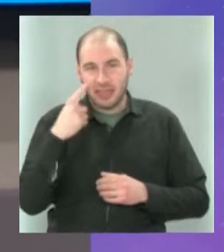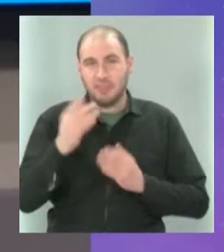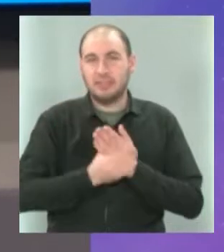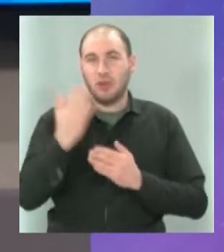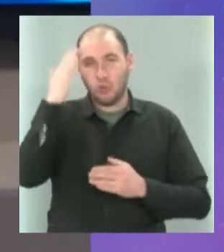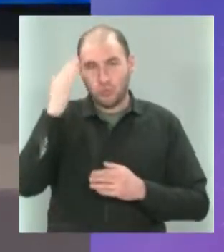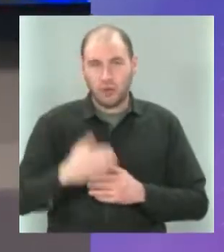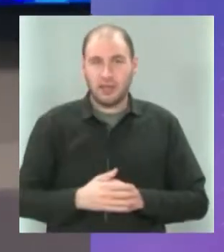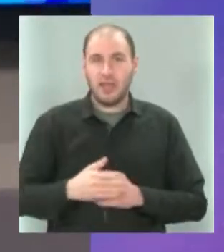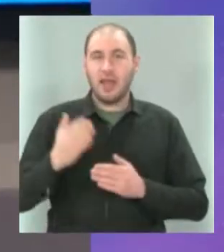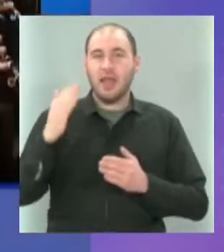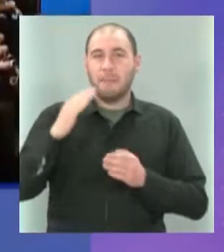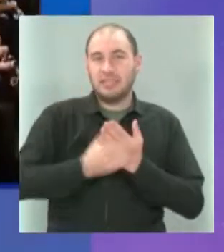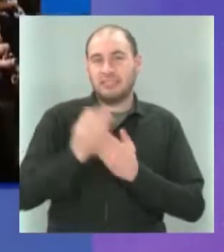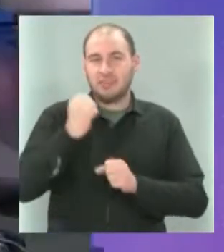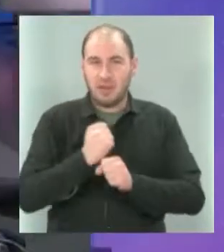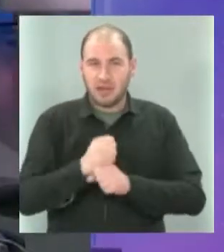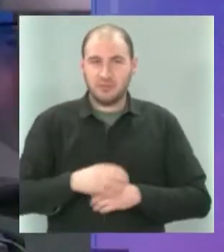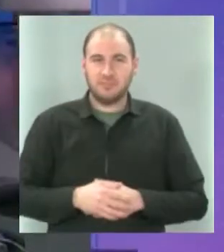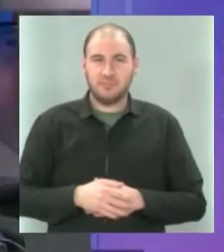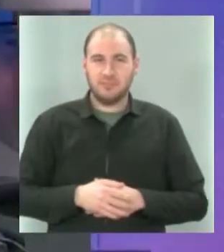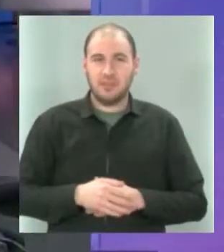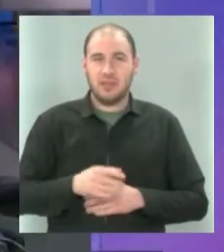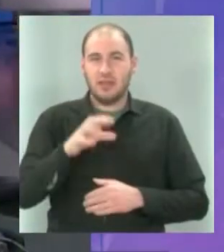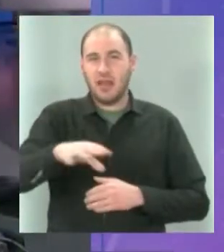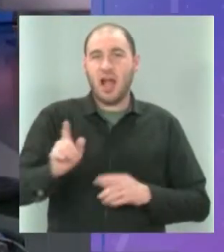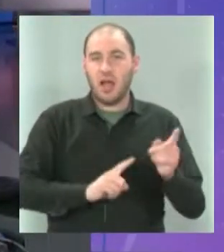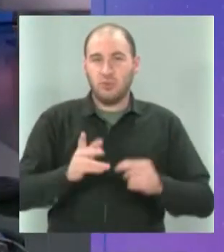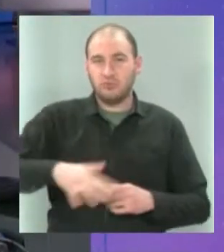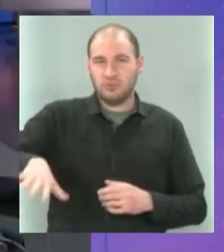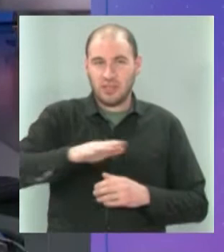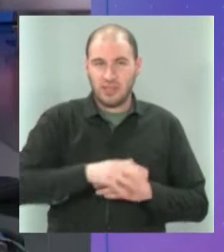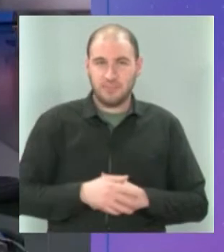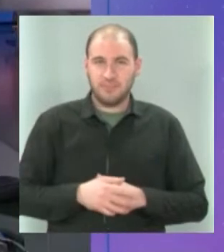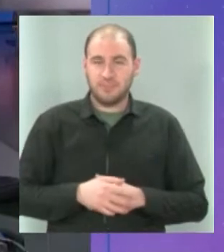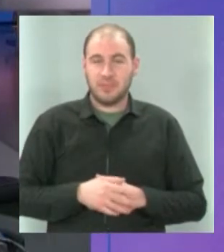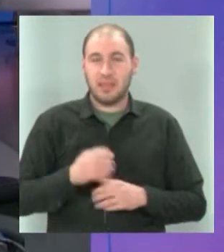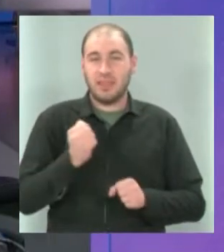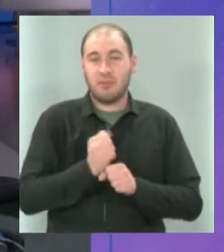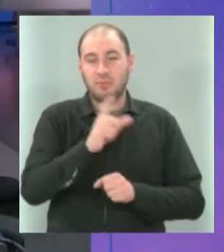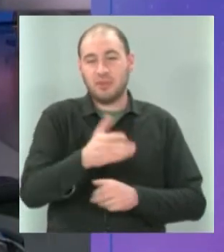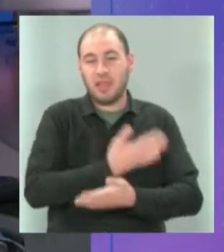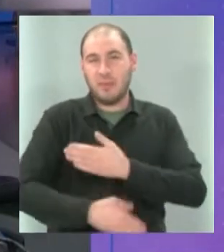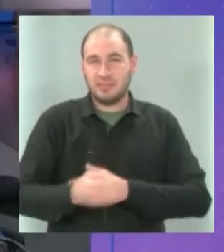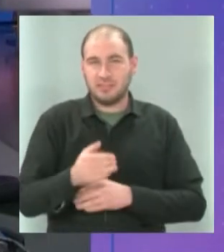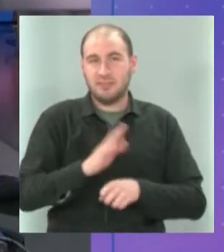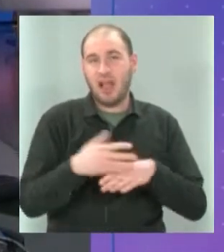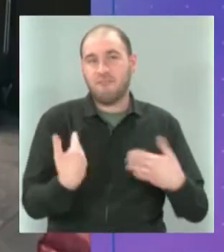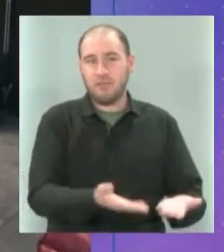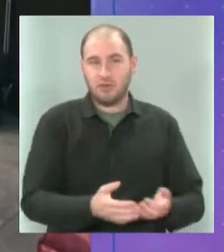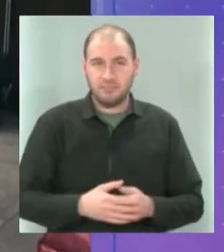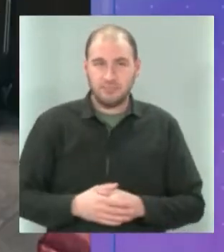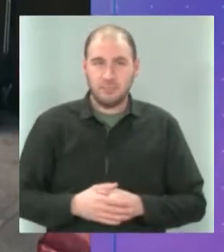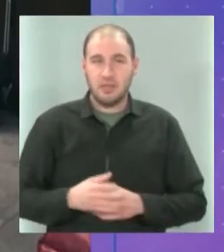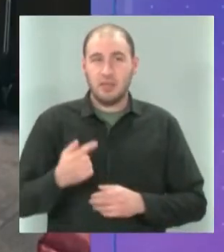Ministerio de Cultura, el Ministerio de Trabajo. Que algunos sectores sociales consideran que darle trabajo a un discapacitado es hacerle un favor.